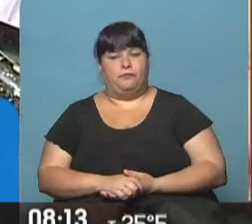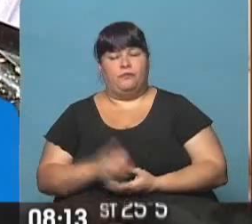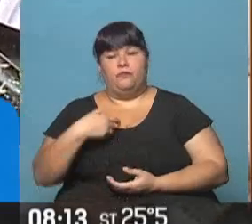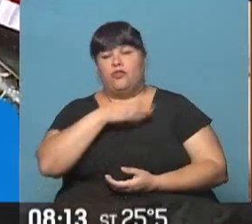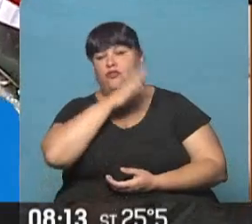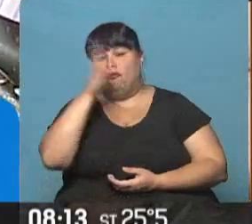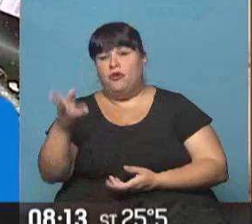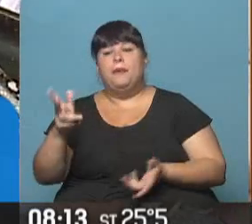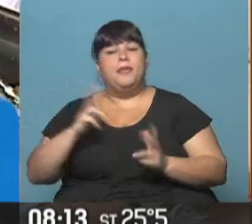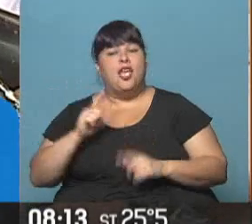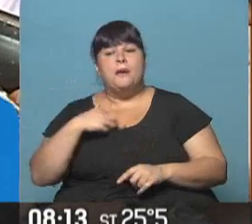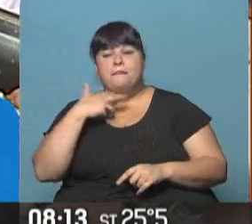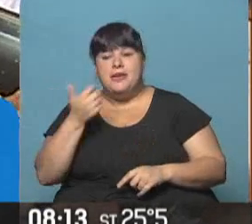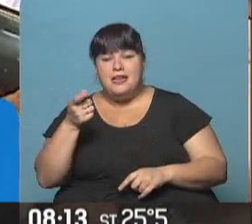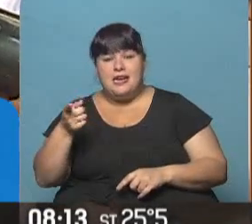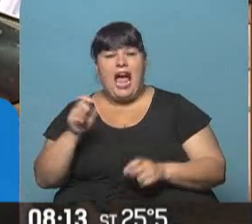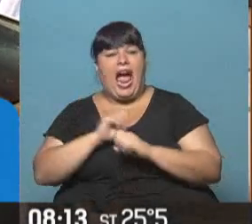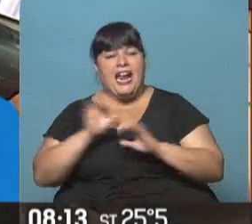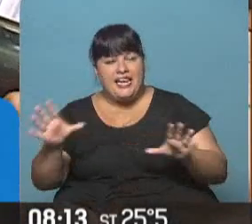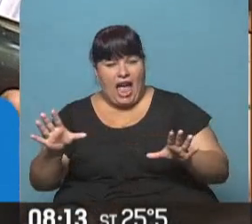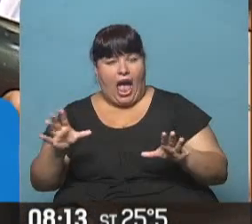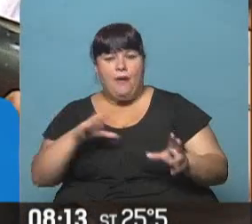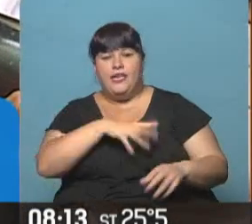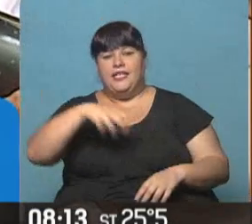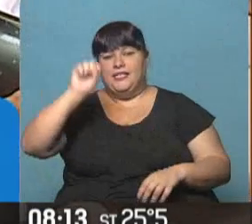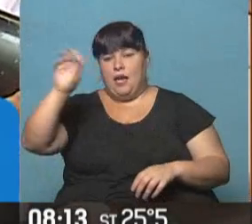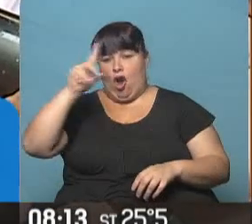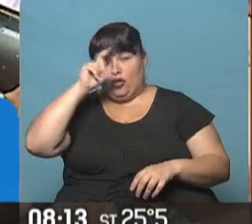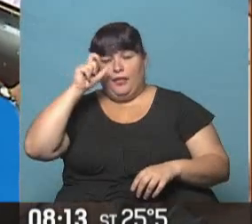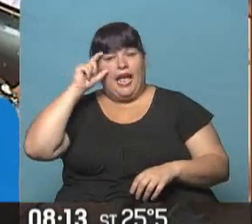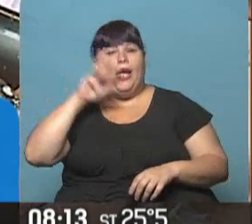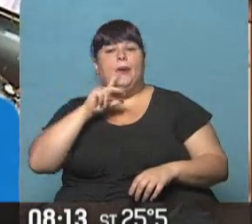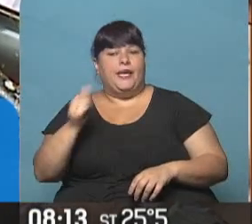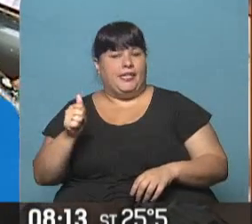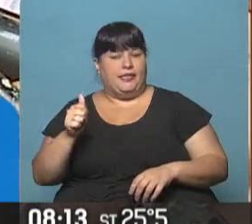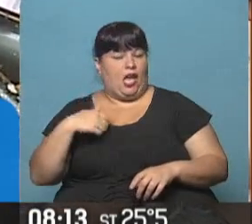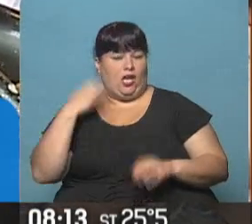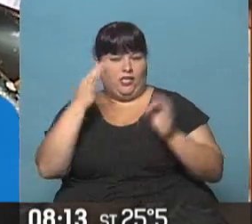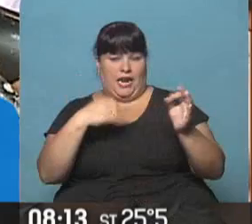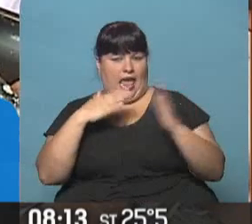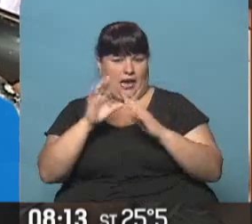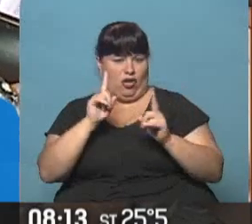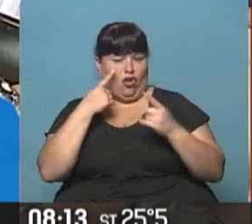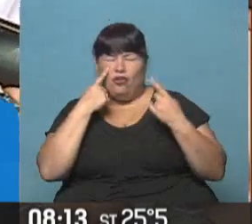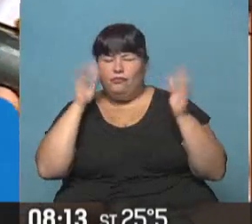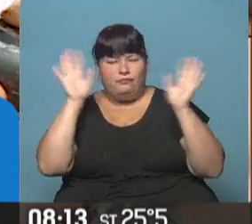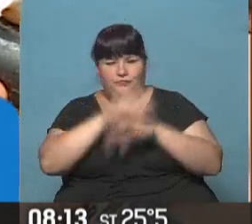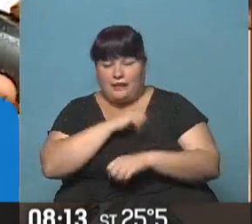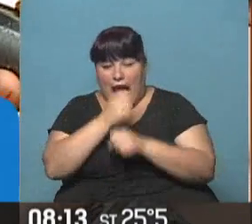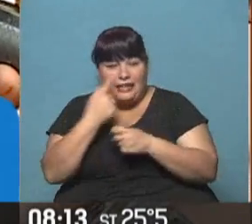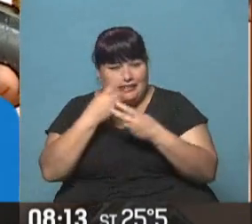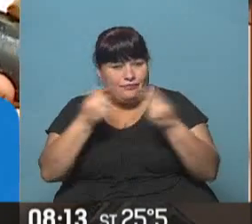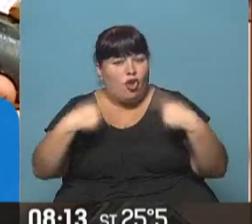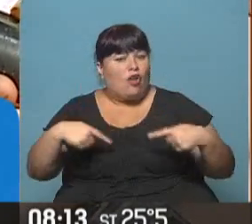fui allá y me dijeron que mi hija estaba grave, que la habían llevado al hospital Evita. No llegué a la casa de ella, no vi nada hasta ahora de